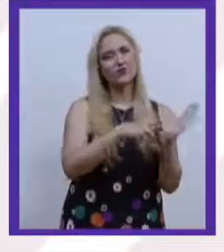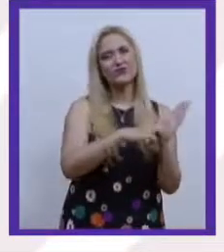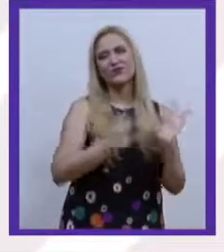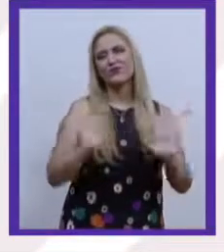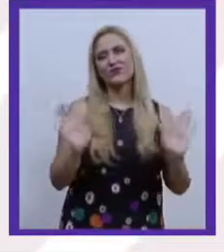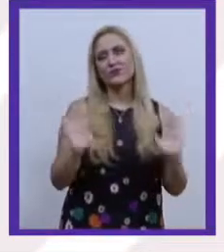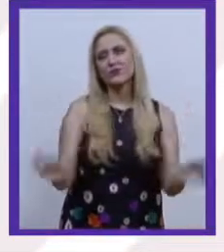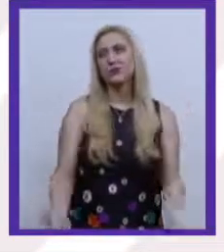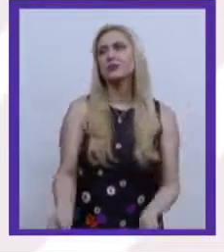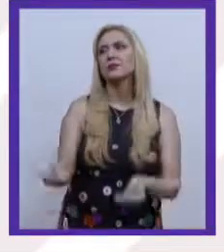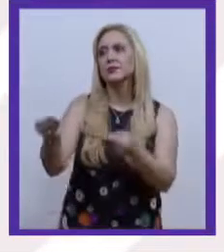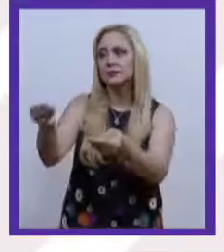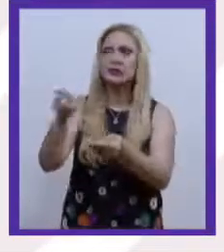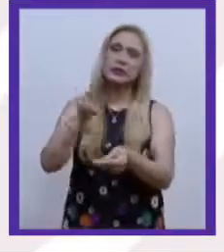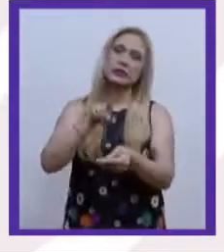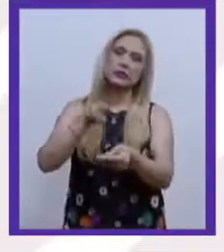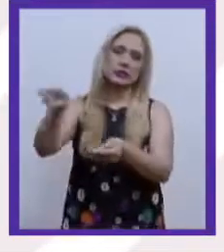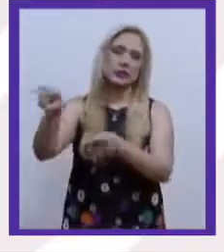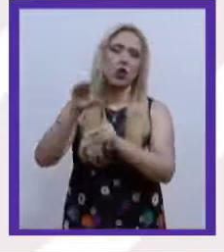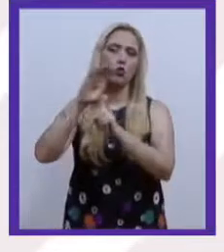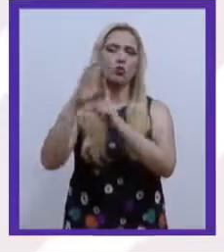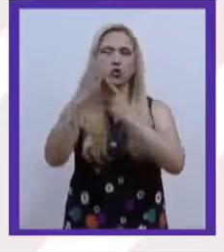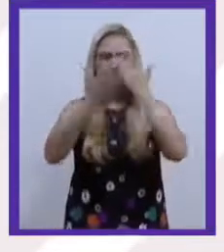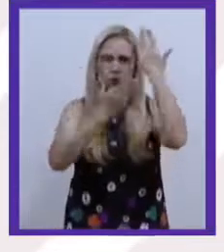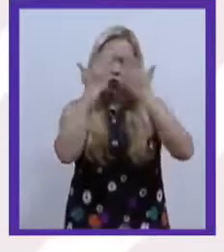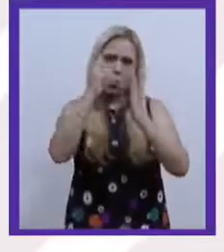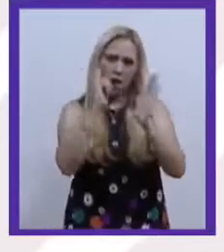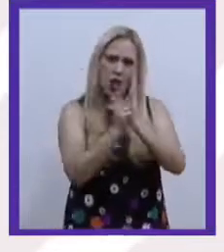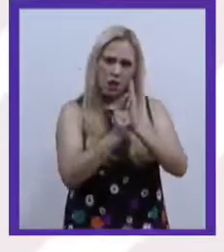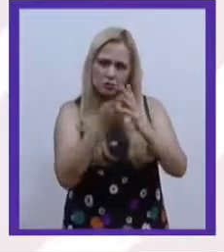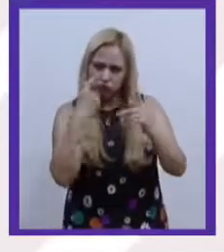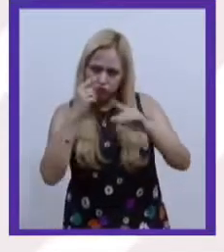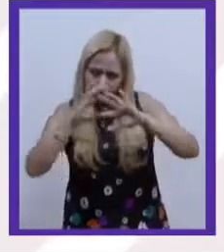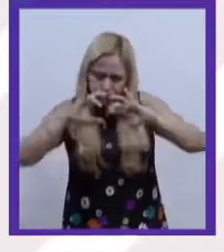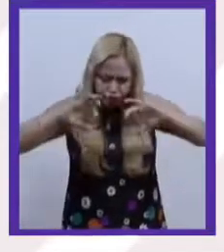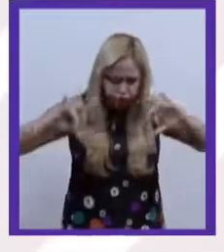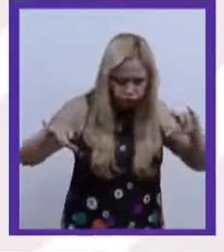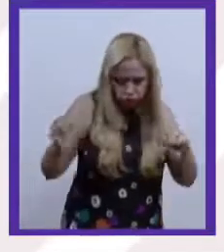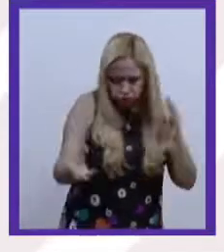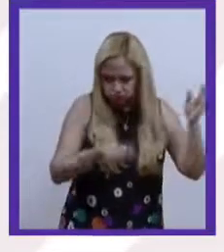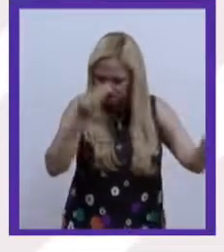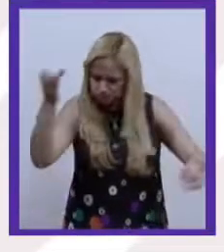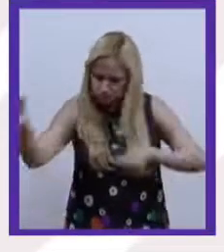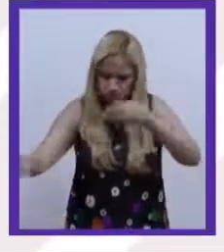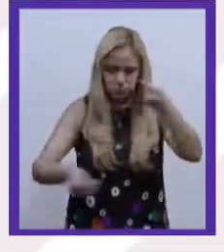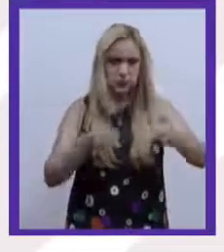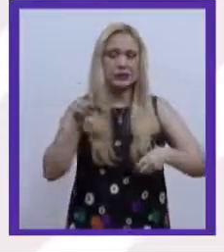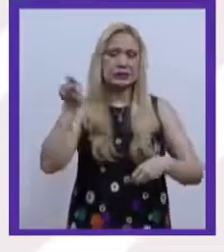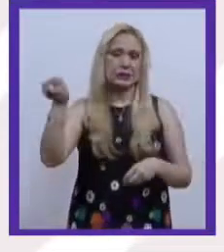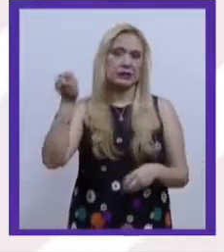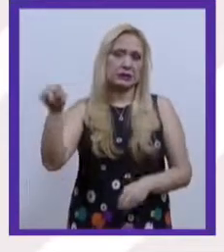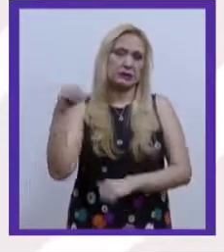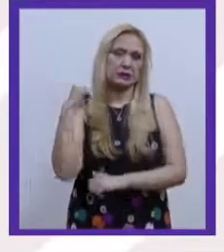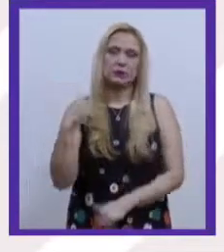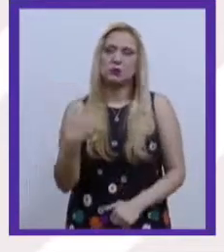y bueno, hay una comisión de estudios legislativos. Okay. Digamos, en términos estrictos, no opinamos en una